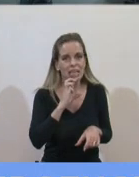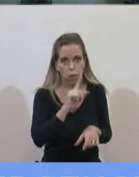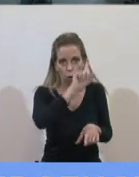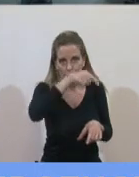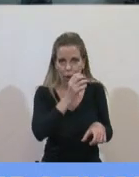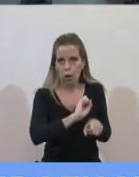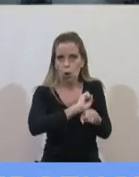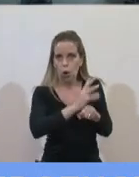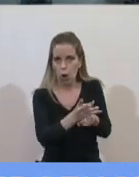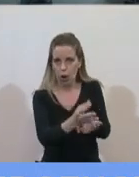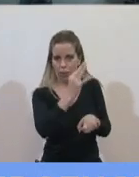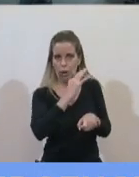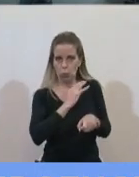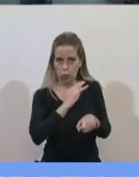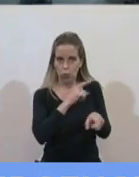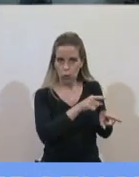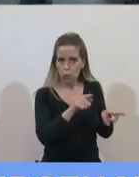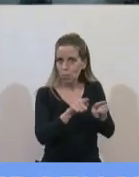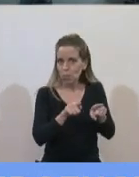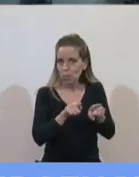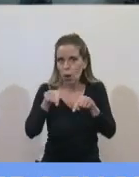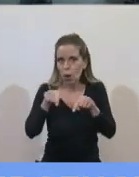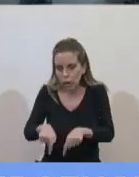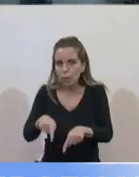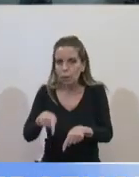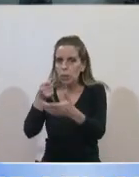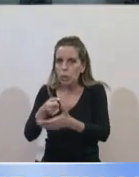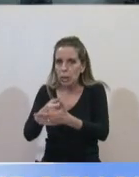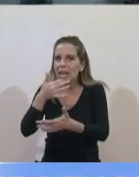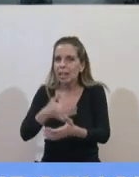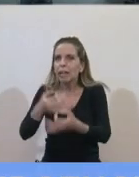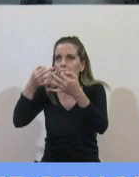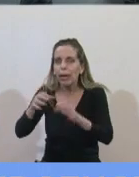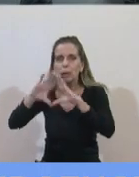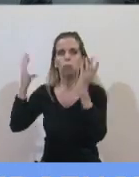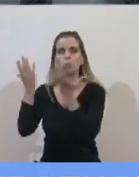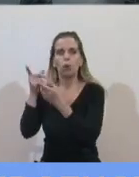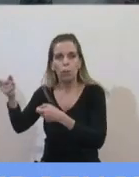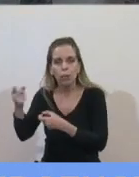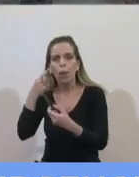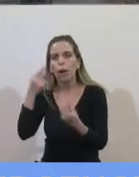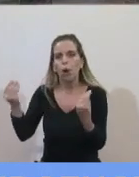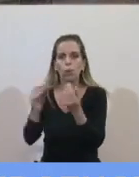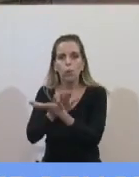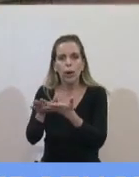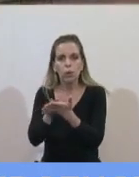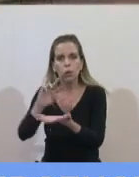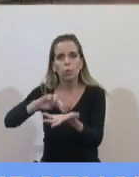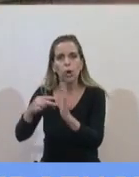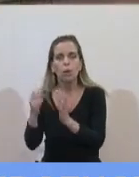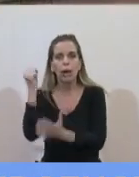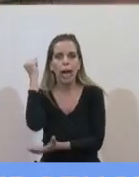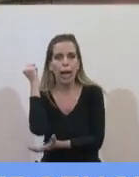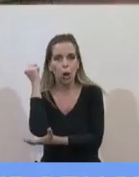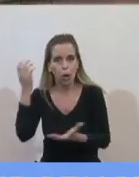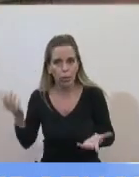globalmente para el kobe 19 también estamos tratando de entender globalmente cuáles son las mejores respuestas cuál es